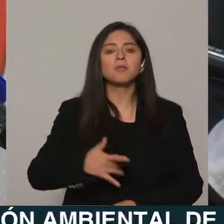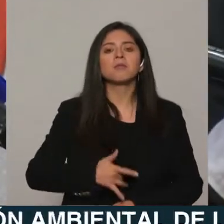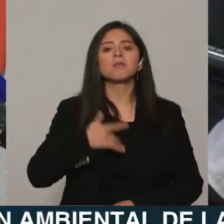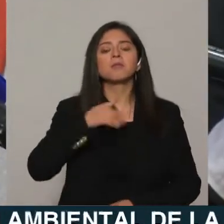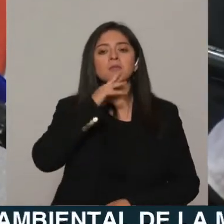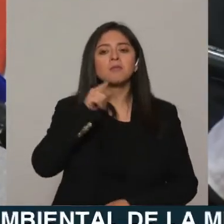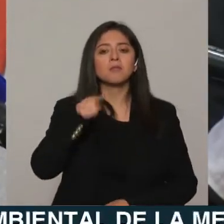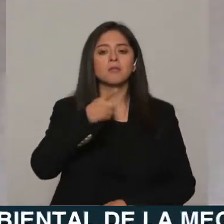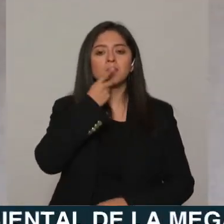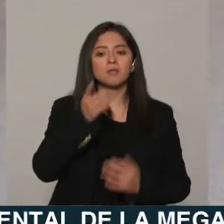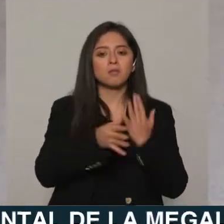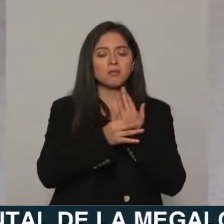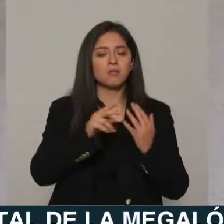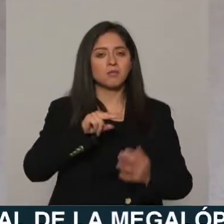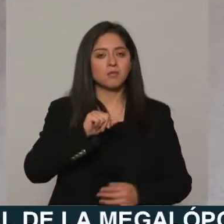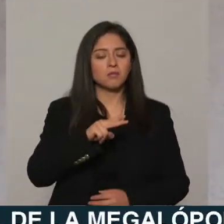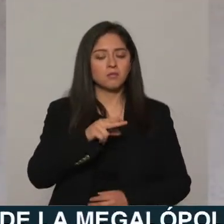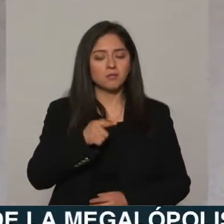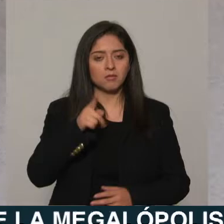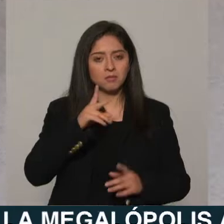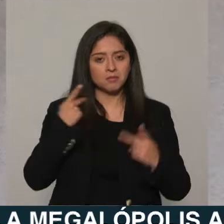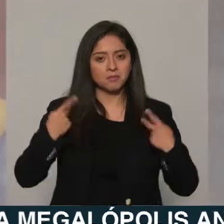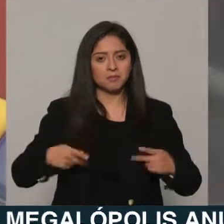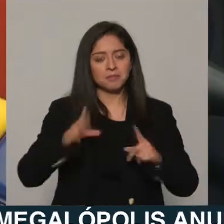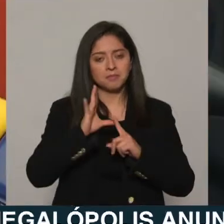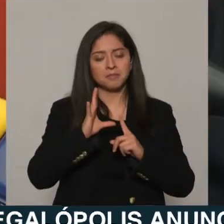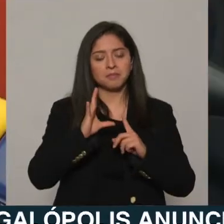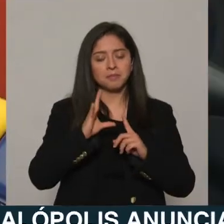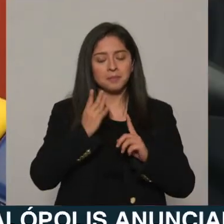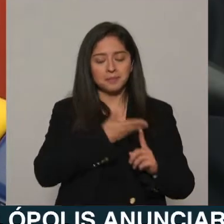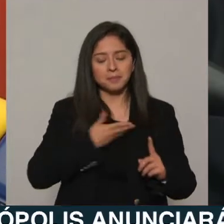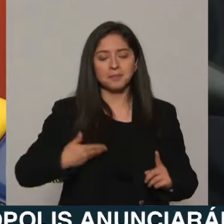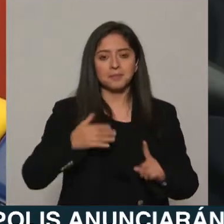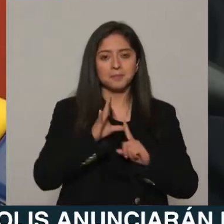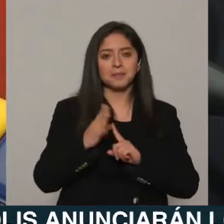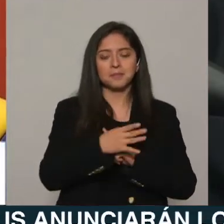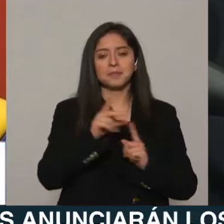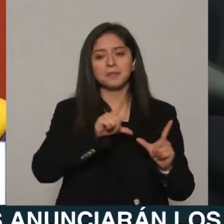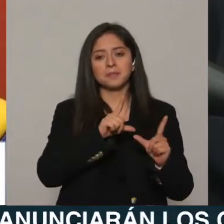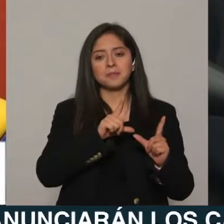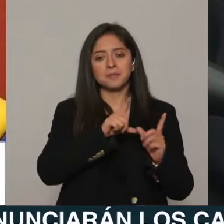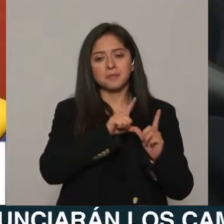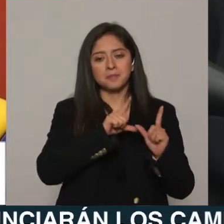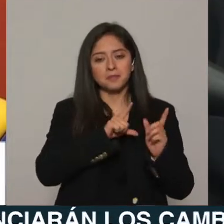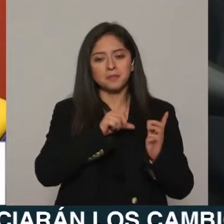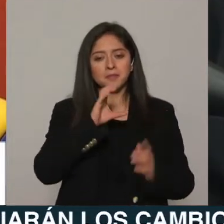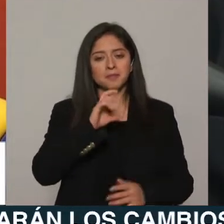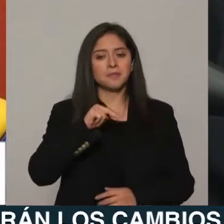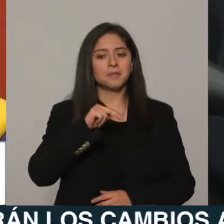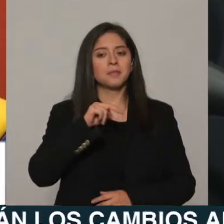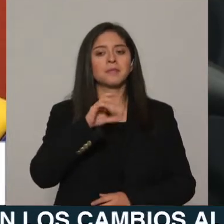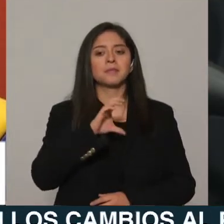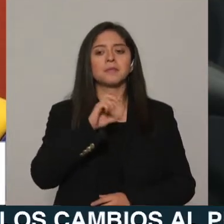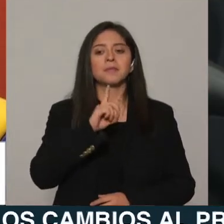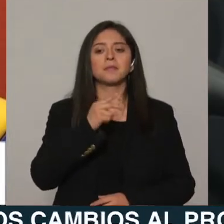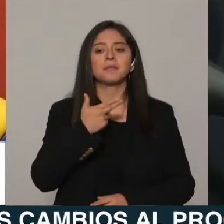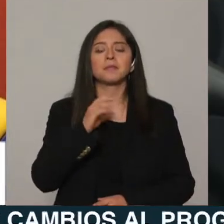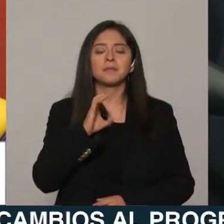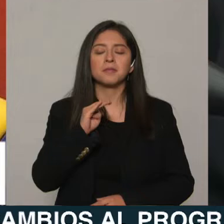Ramírez, presidenta de la Comisión de Derechos Humanos de la Ciudad de México. Nosotros empezamos a recibir migración